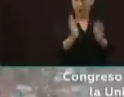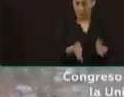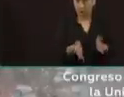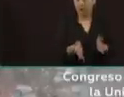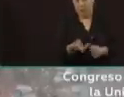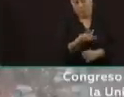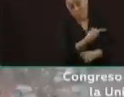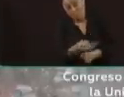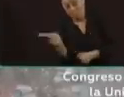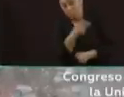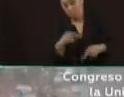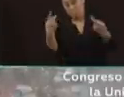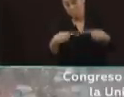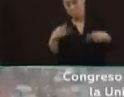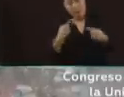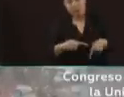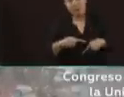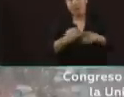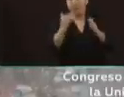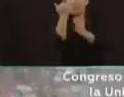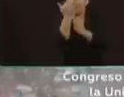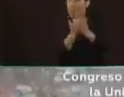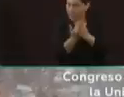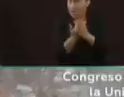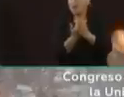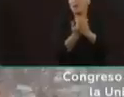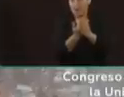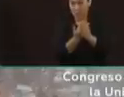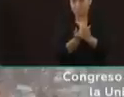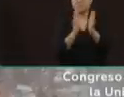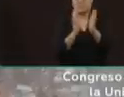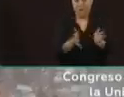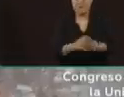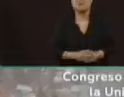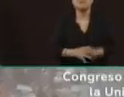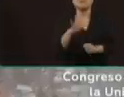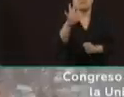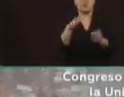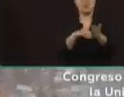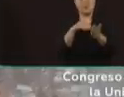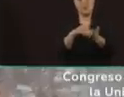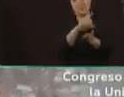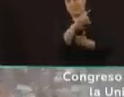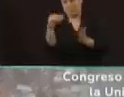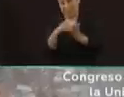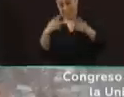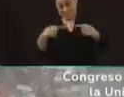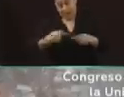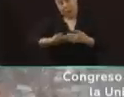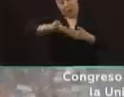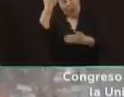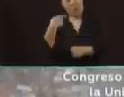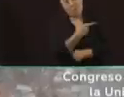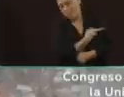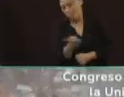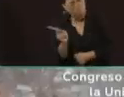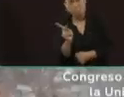de la pobreza y sacamos a 5.100.000 mexicanos de la pobreza.